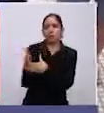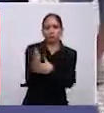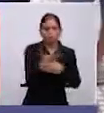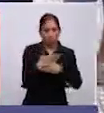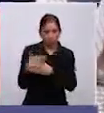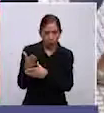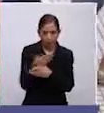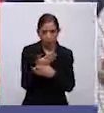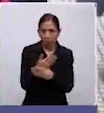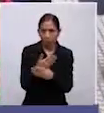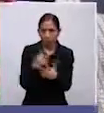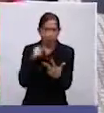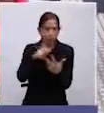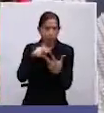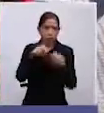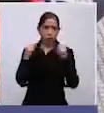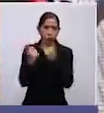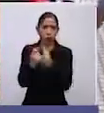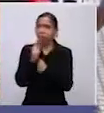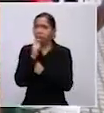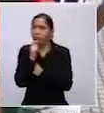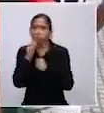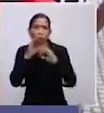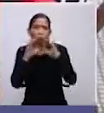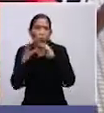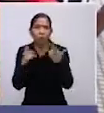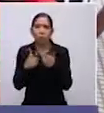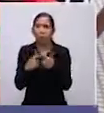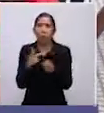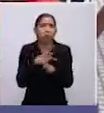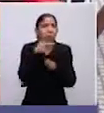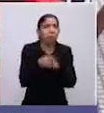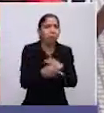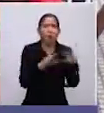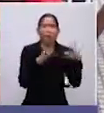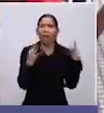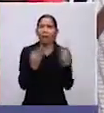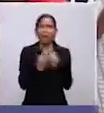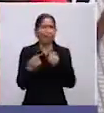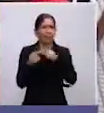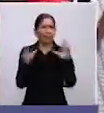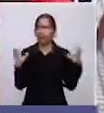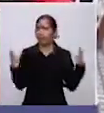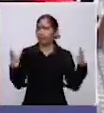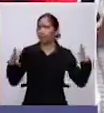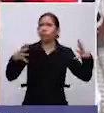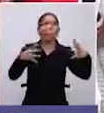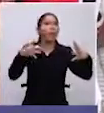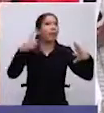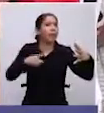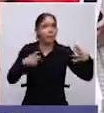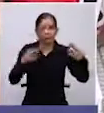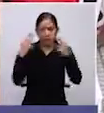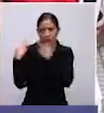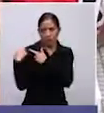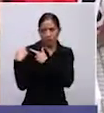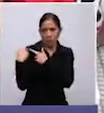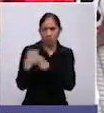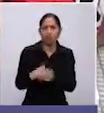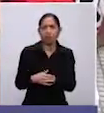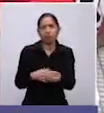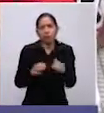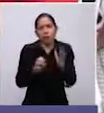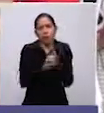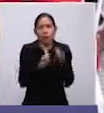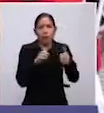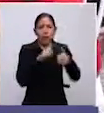de comunicación, los profesionales, las familias y el Estado en todos sus niveles. Es cierto que un alcalde tiene